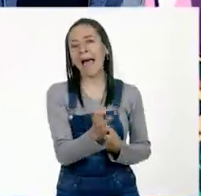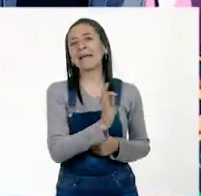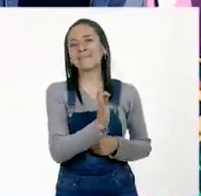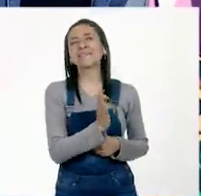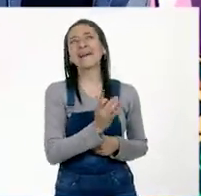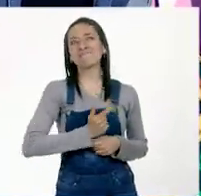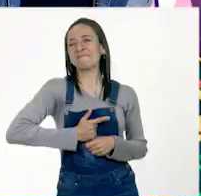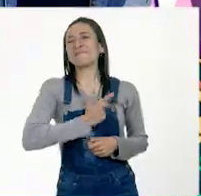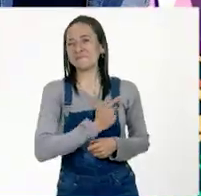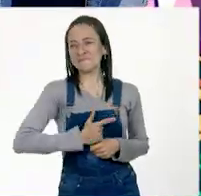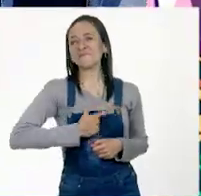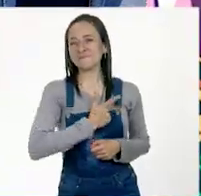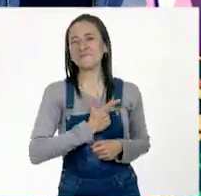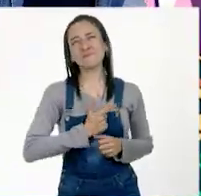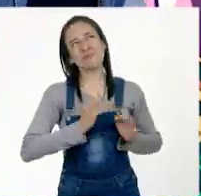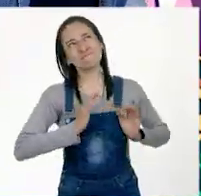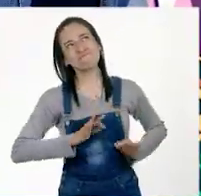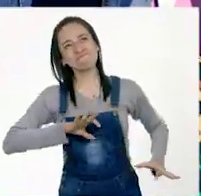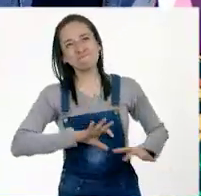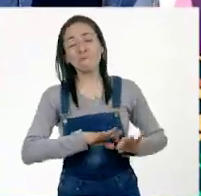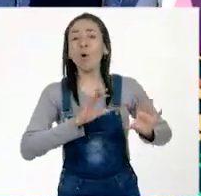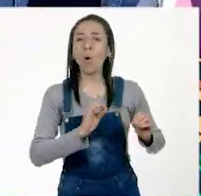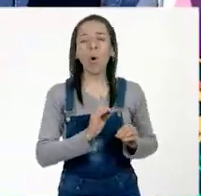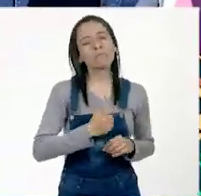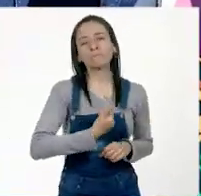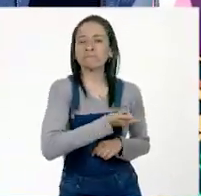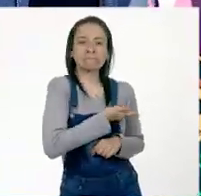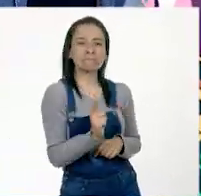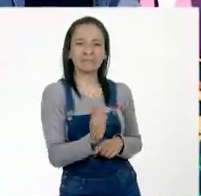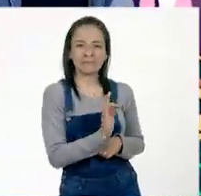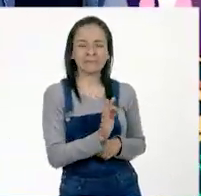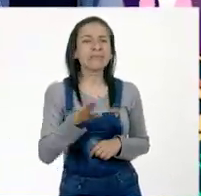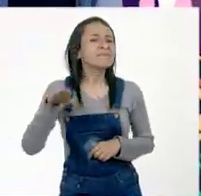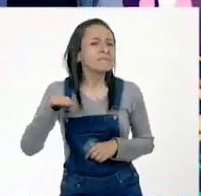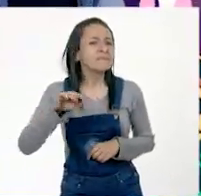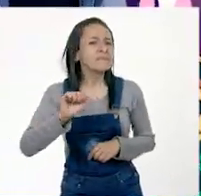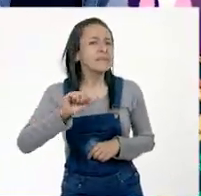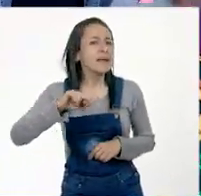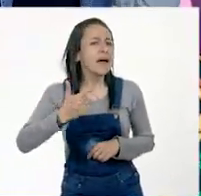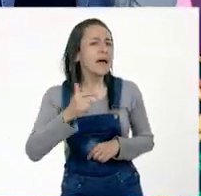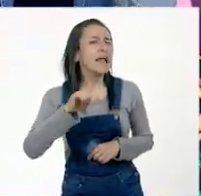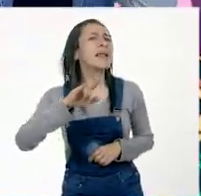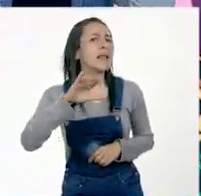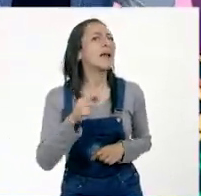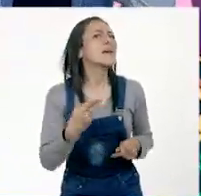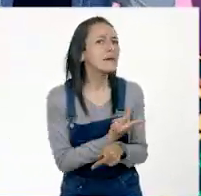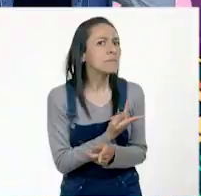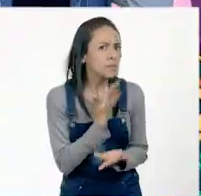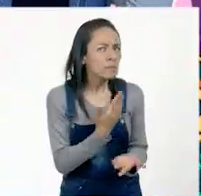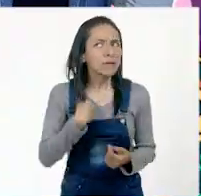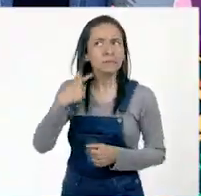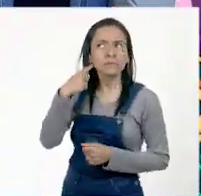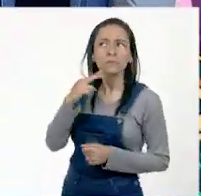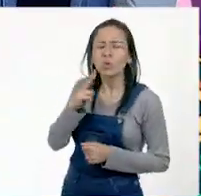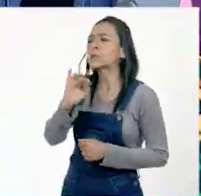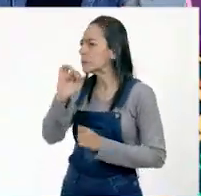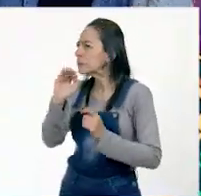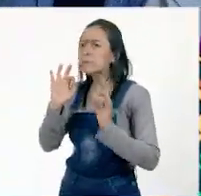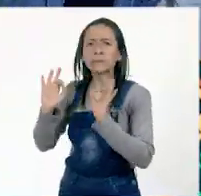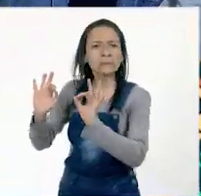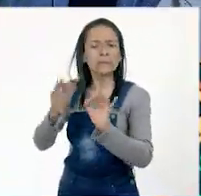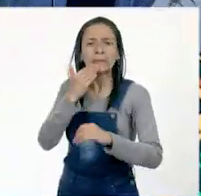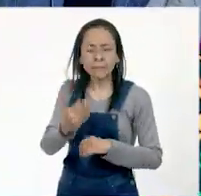¿Cómo vas, Angélica? ¡Todo bien! ¡Muy bien, muy bien! En cuanto encuentres la